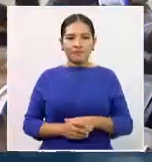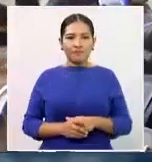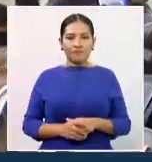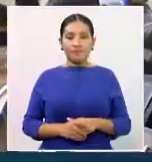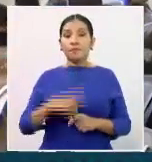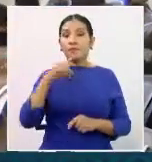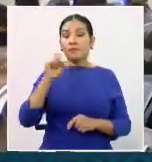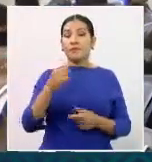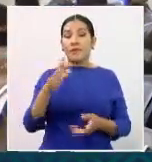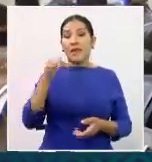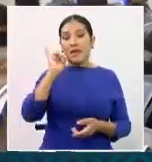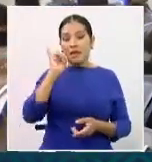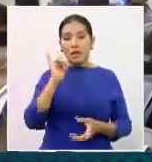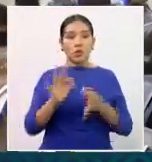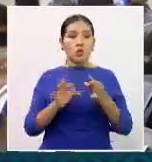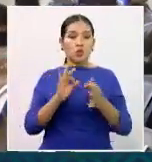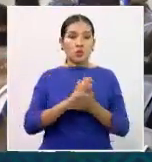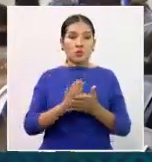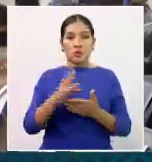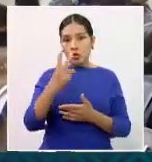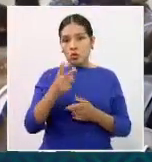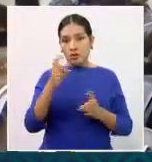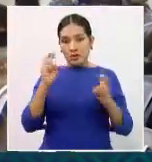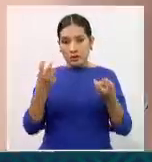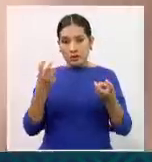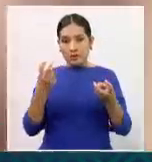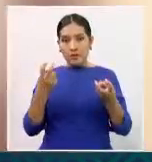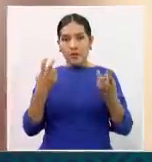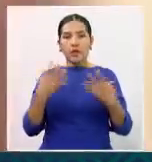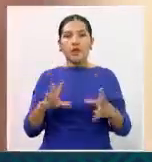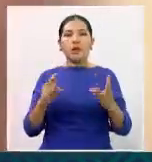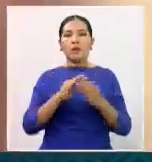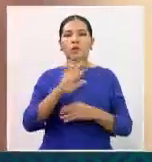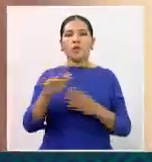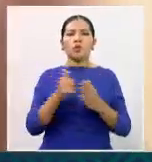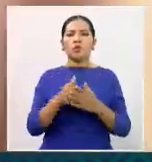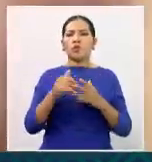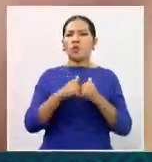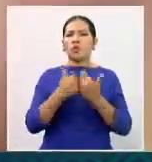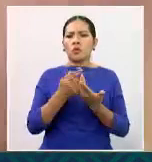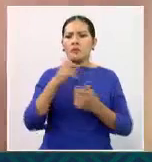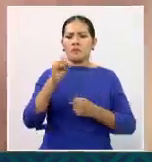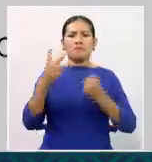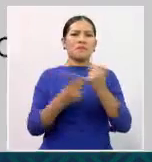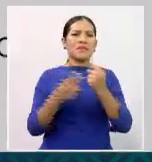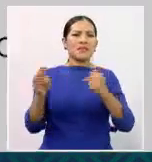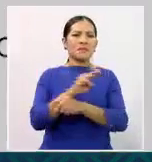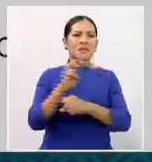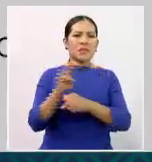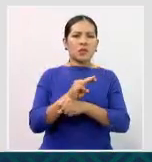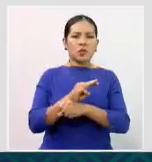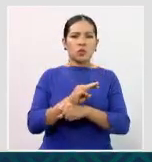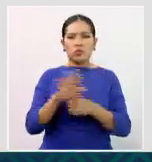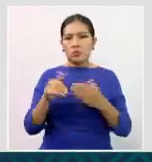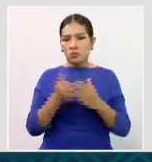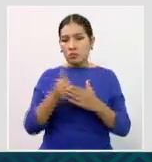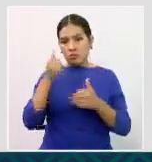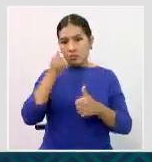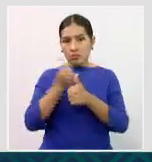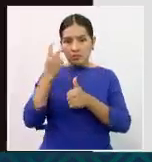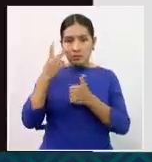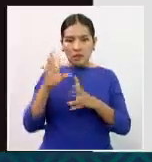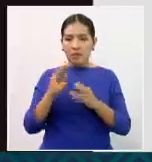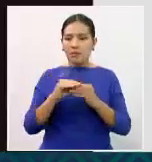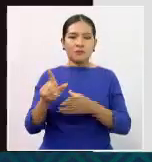Sabemos que el día de ayer se suspendió la audiencia de la señora Áñez. Con estas declaraciones, el viceministro de Justicia, César Siles, calificó como